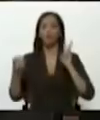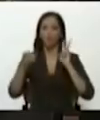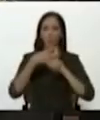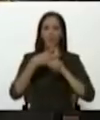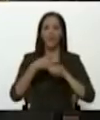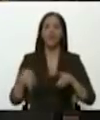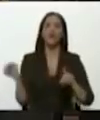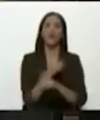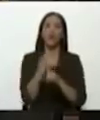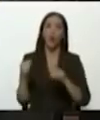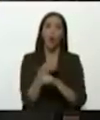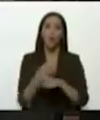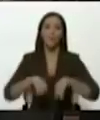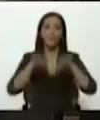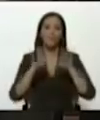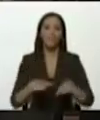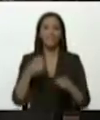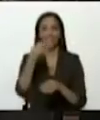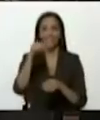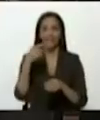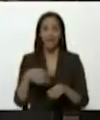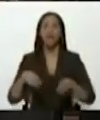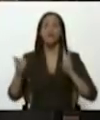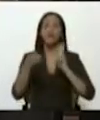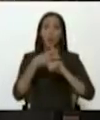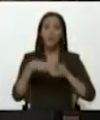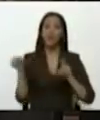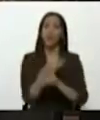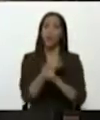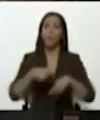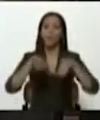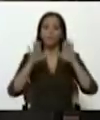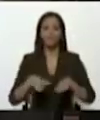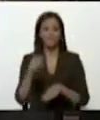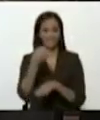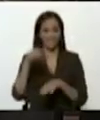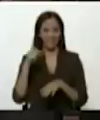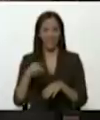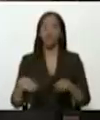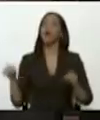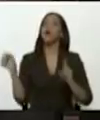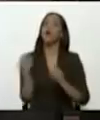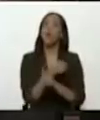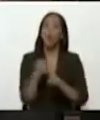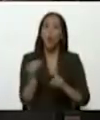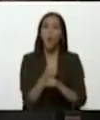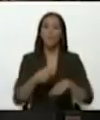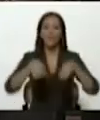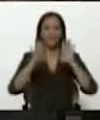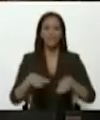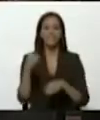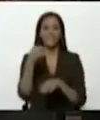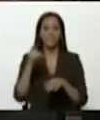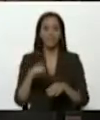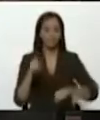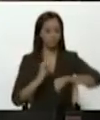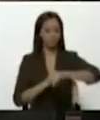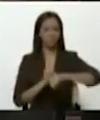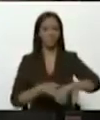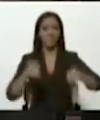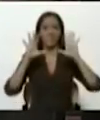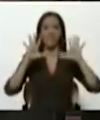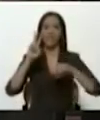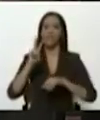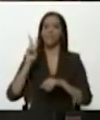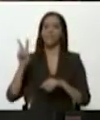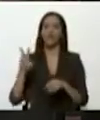golpe frustrado en ZK. Numeral golpe frustrado en ZK. Golpe frustrado en ZK. Son las 10 y